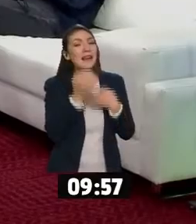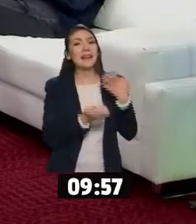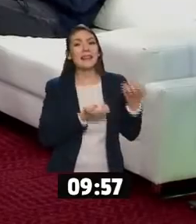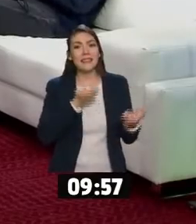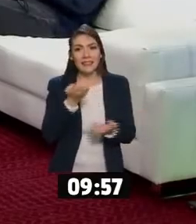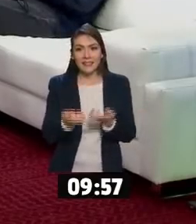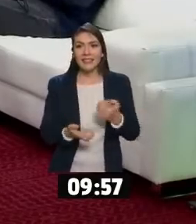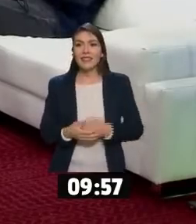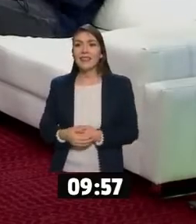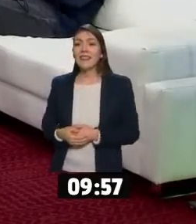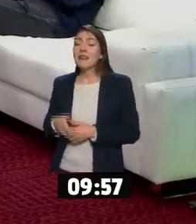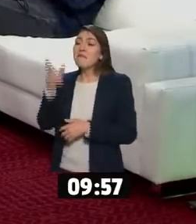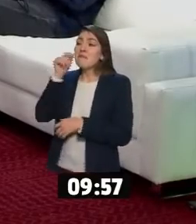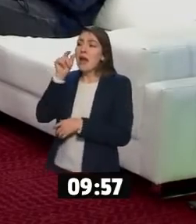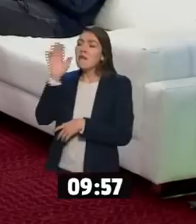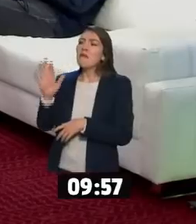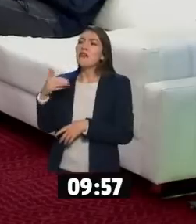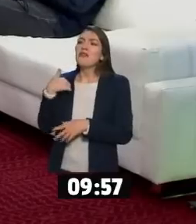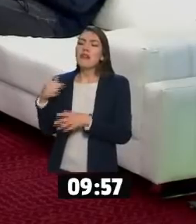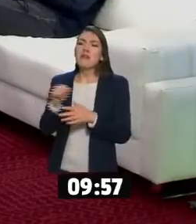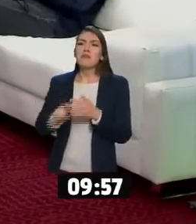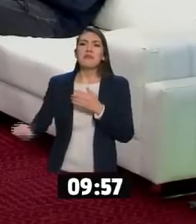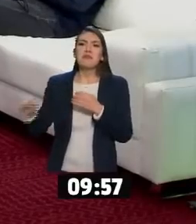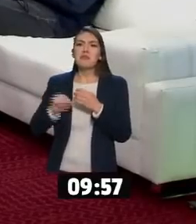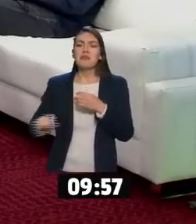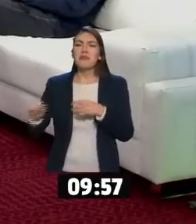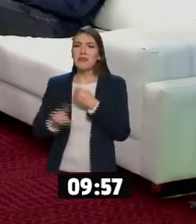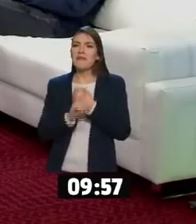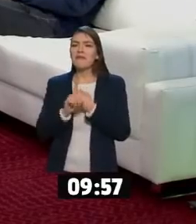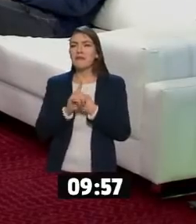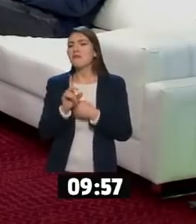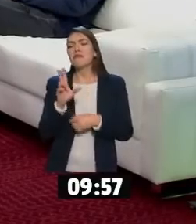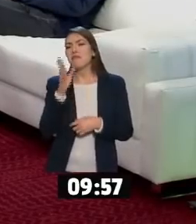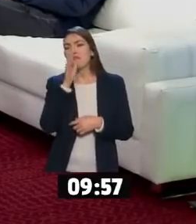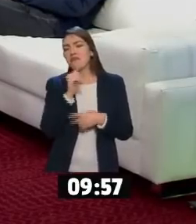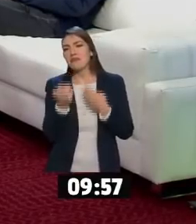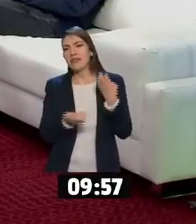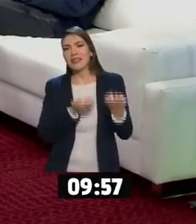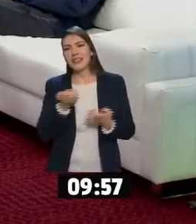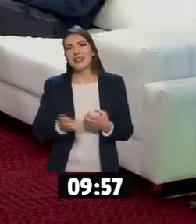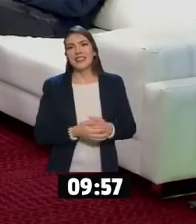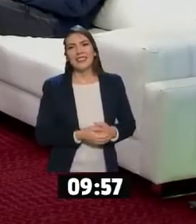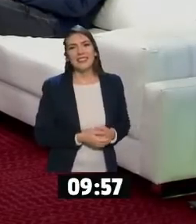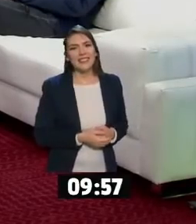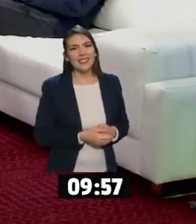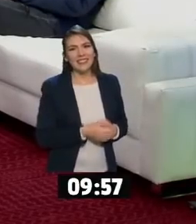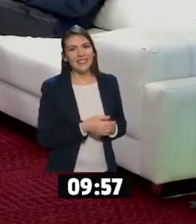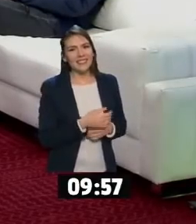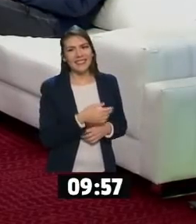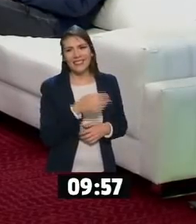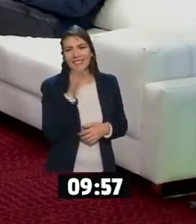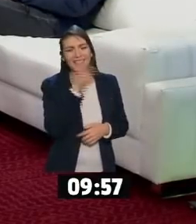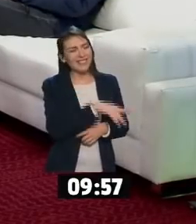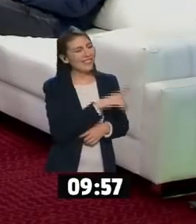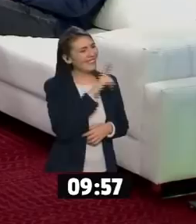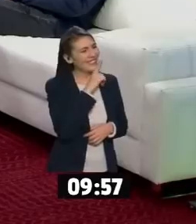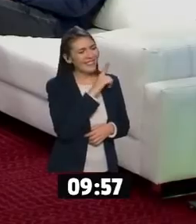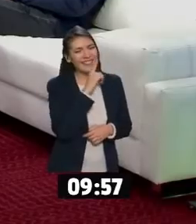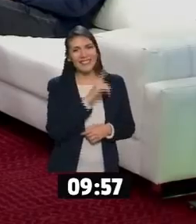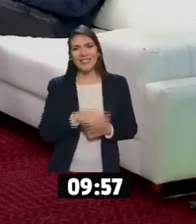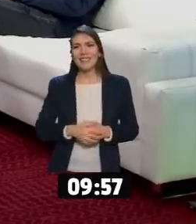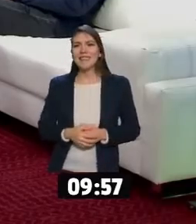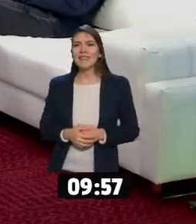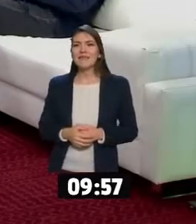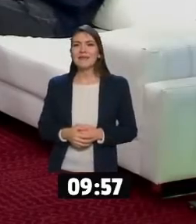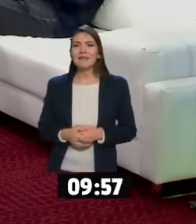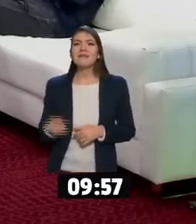ahora. Tengo una sorpresa que no nos sorprendas. No se van a poder resistir. Yo tengo programado una diarrea a esa hora, pero bueno. A ver, platíquenos,